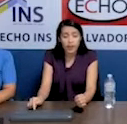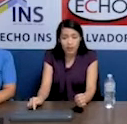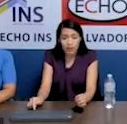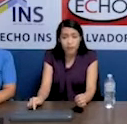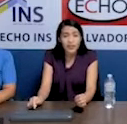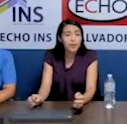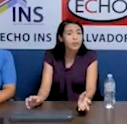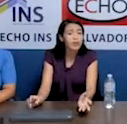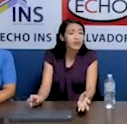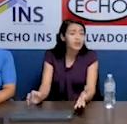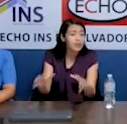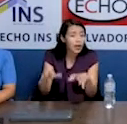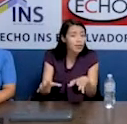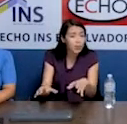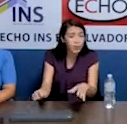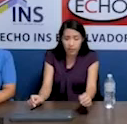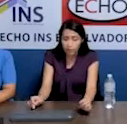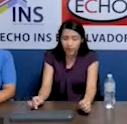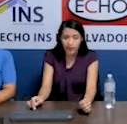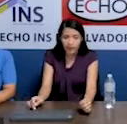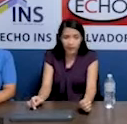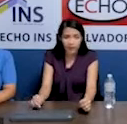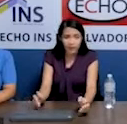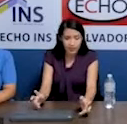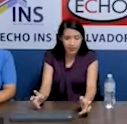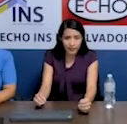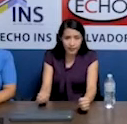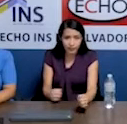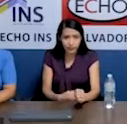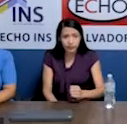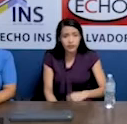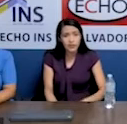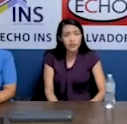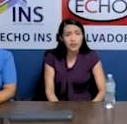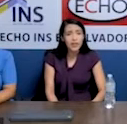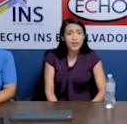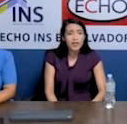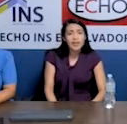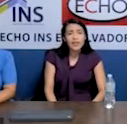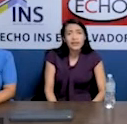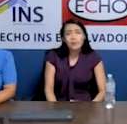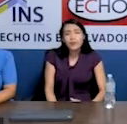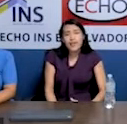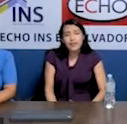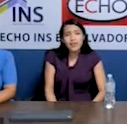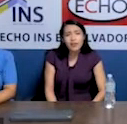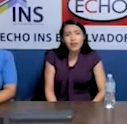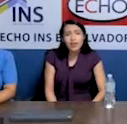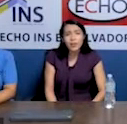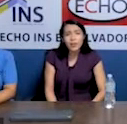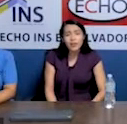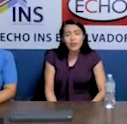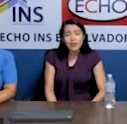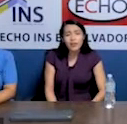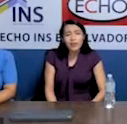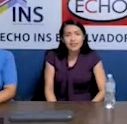cuidadores, a la familia y, por qué no decirlo, al propio equipo tratante. Siguiente. La importancia de los